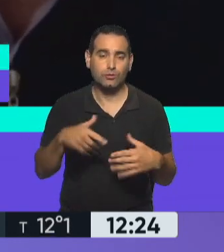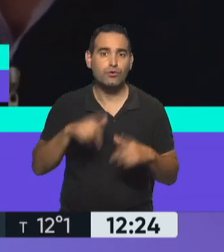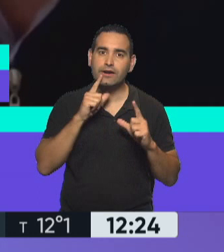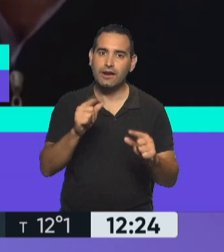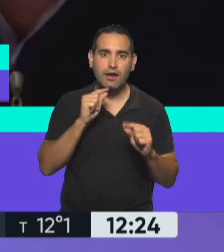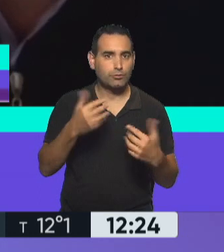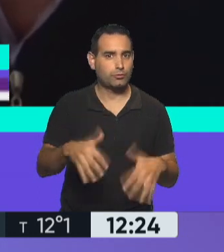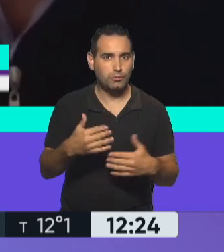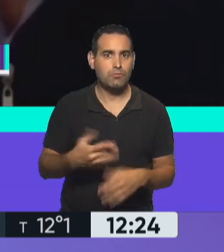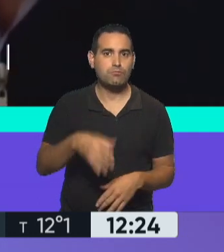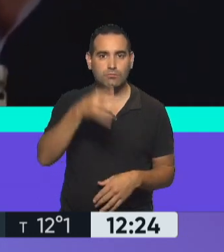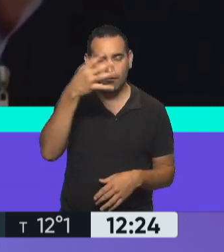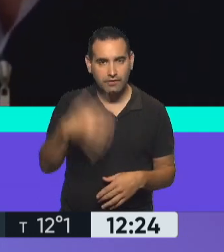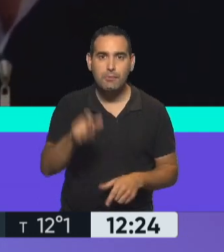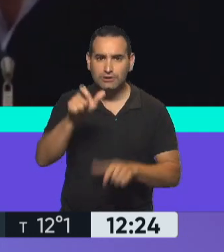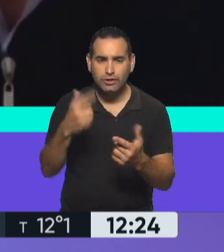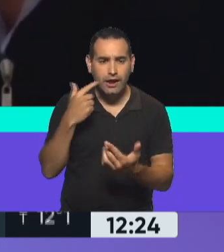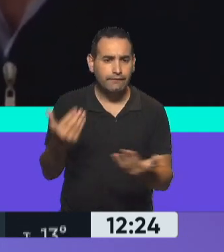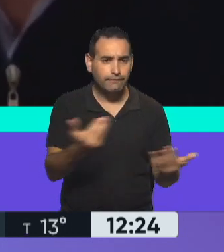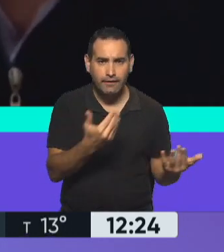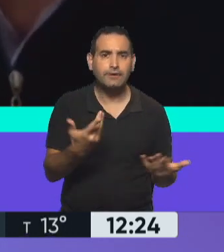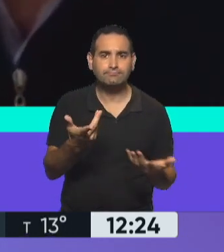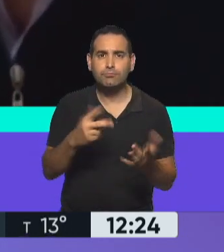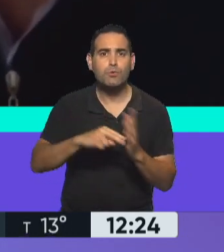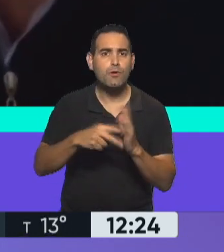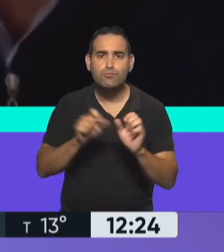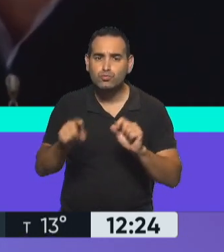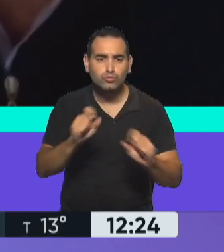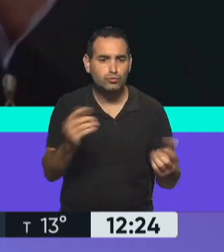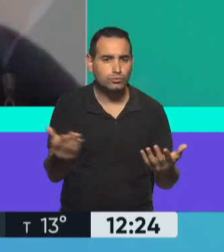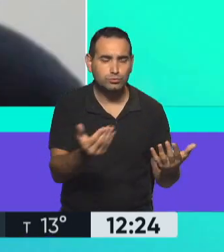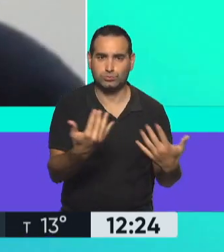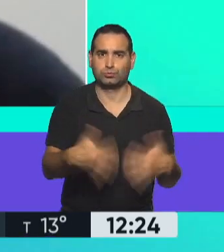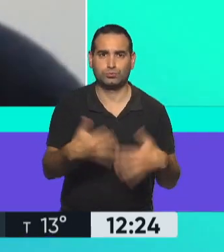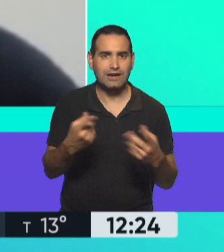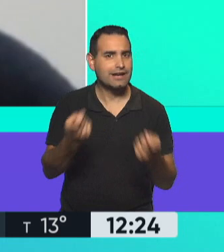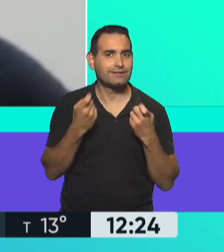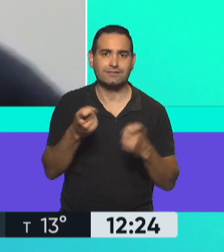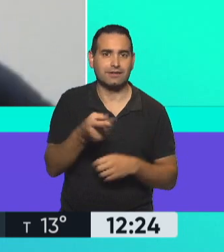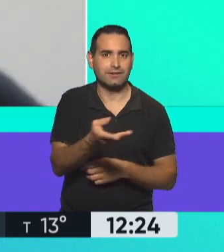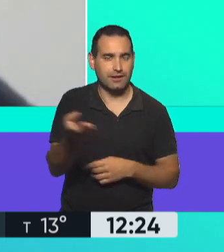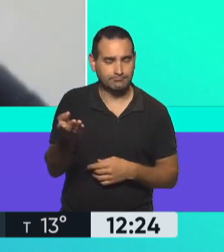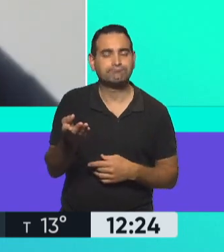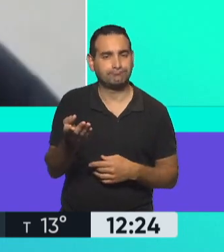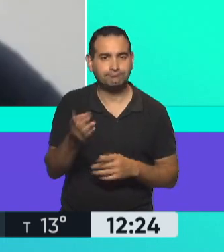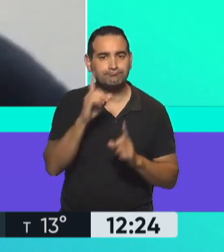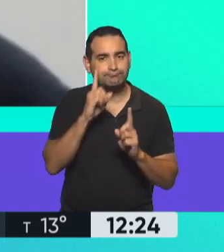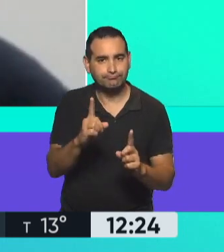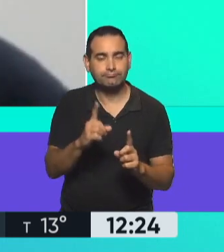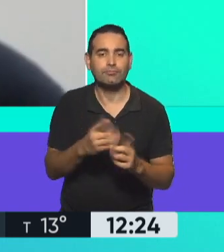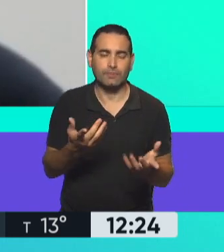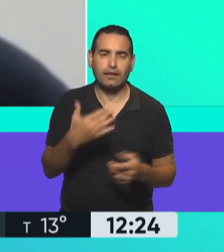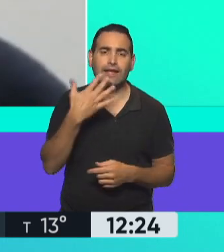histórico. Escuchamos lo que la ciudadanía, y en este caso los que usuarios y usuarias del servicio público necesitan,